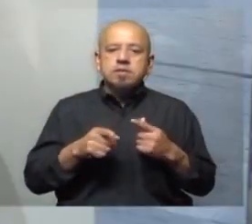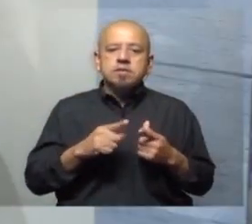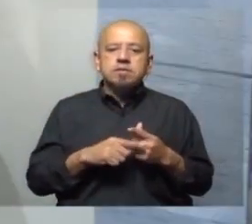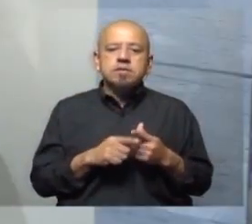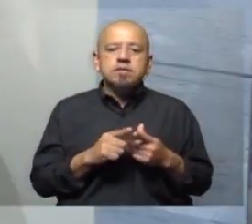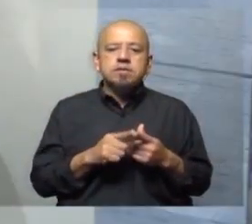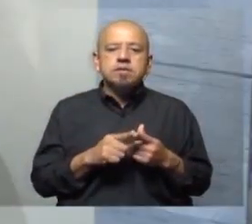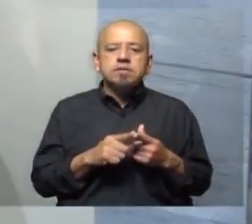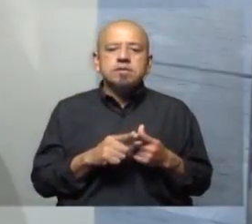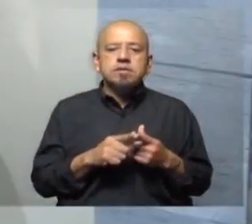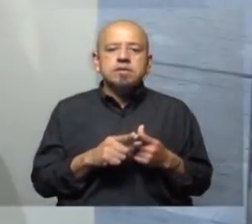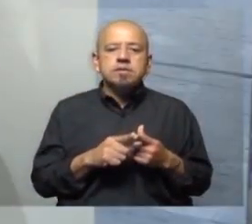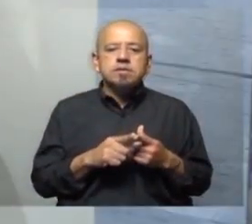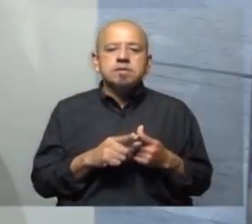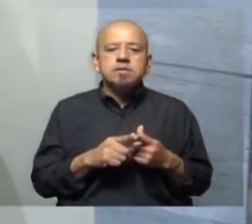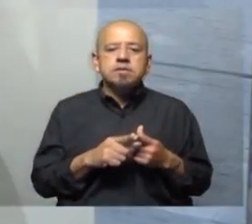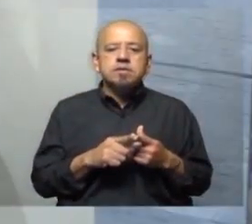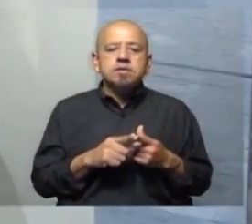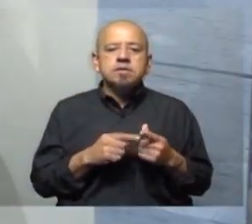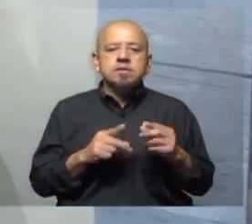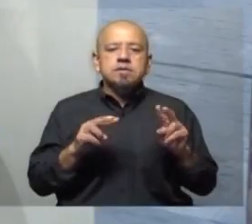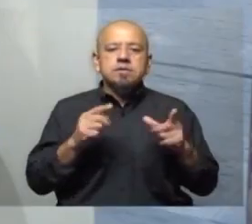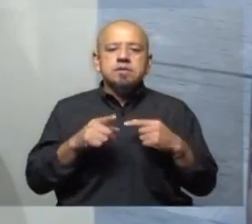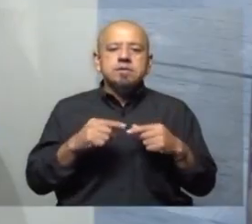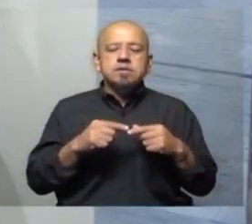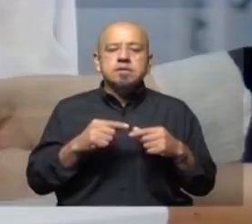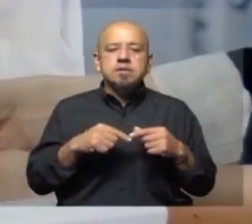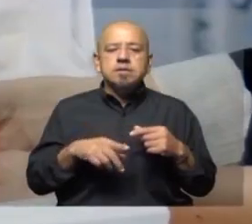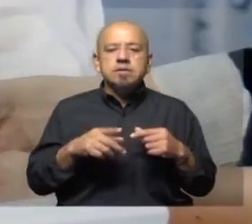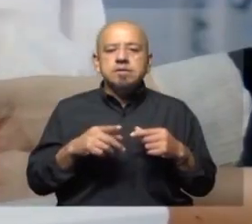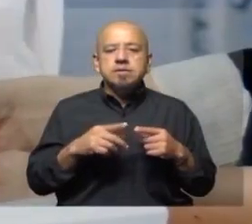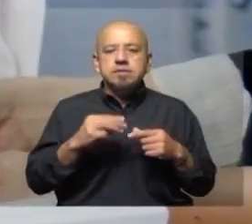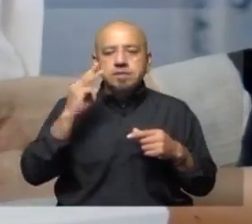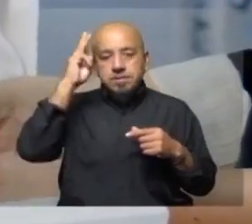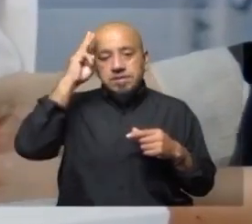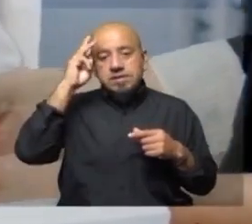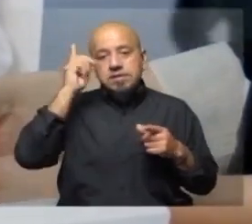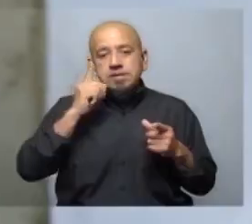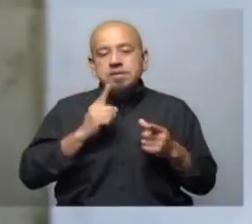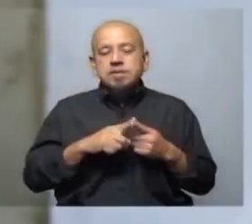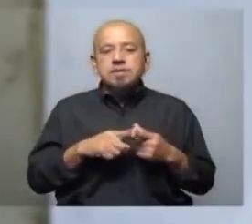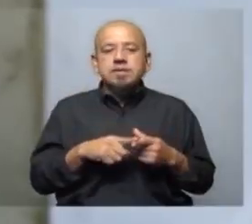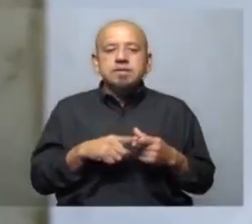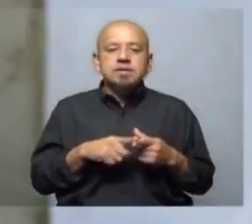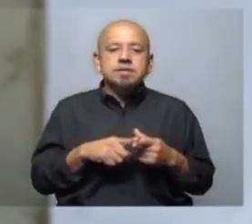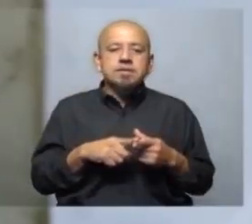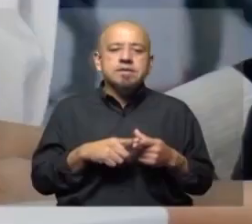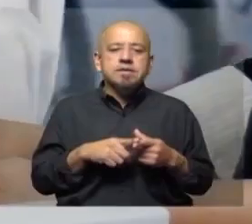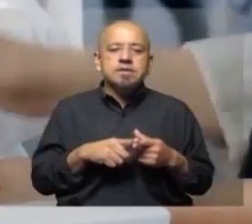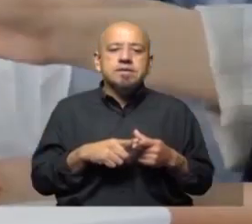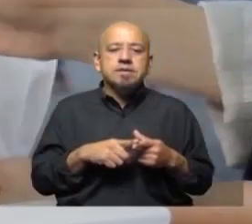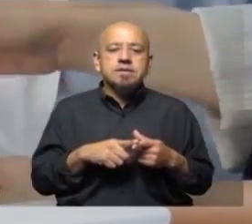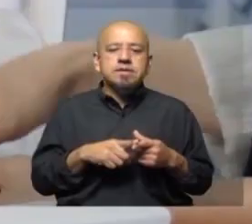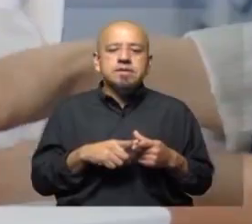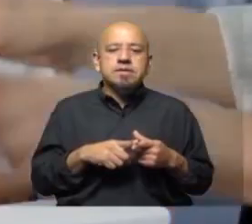Así que nos vinieron a rescatar el tema de las princesas a rescatar y a besar a rescatar de